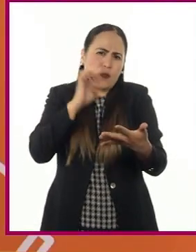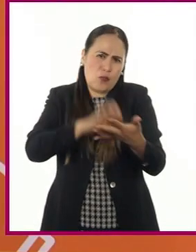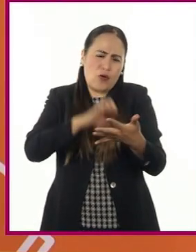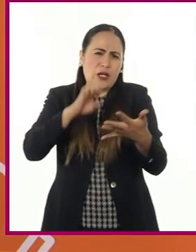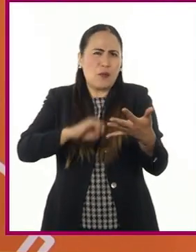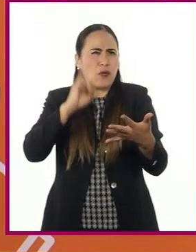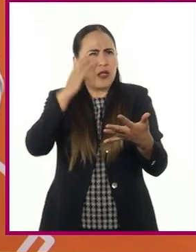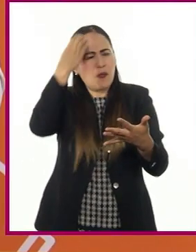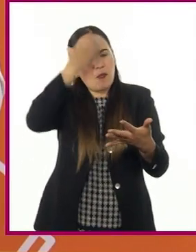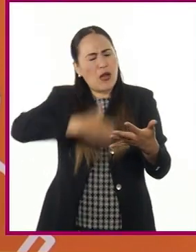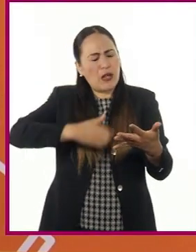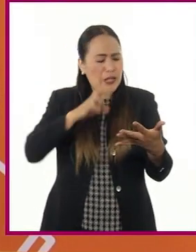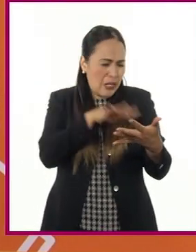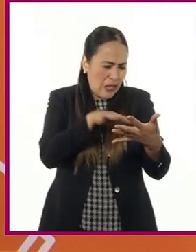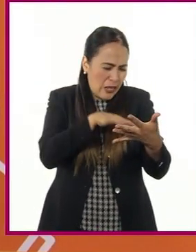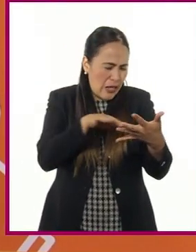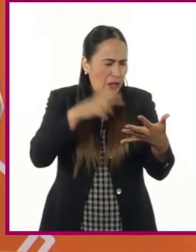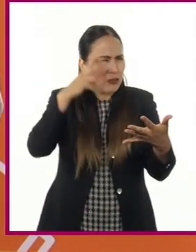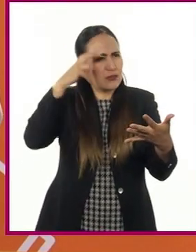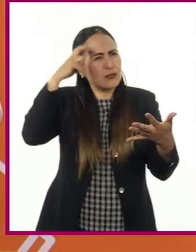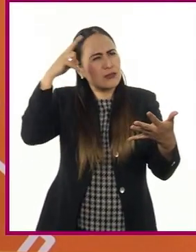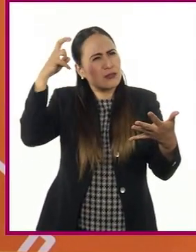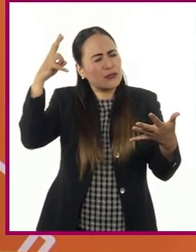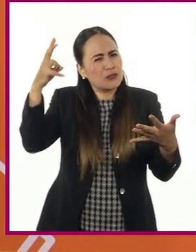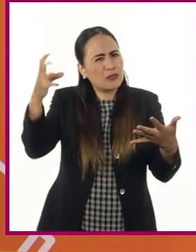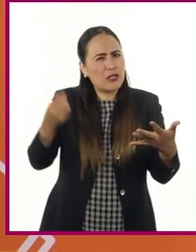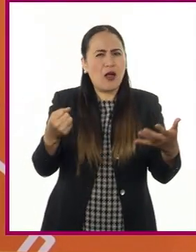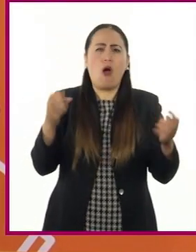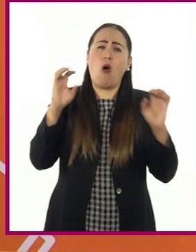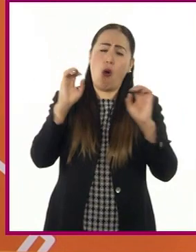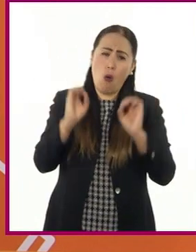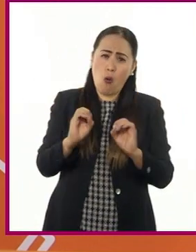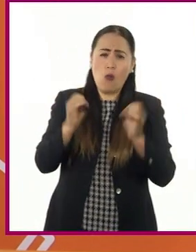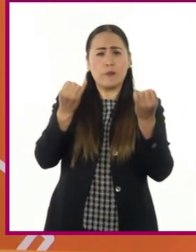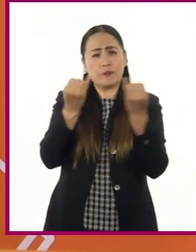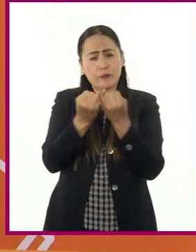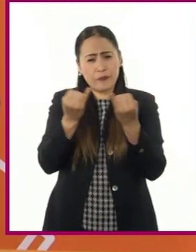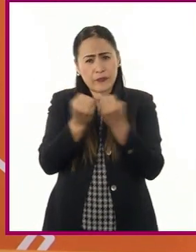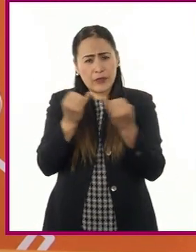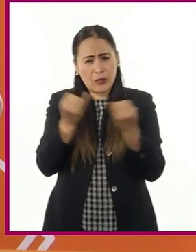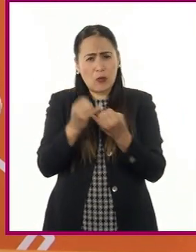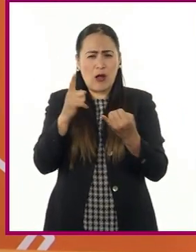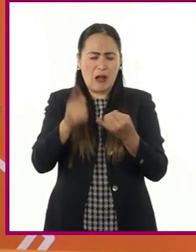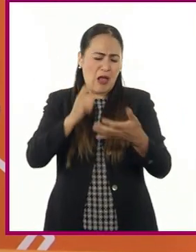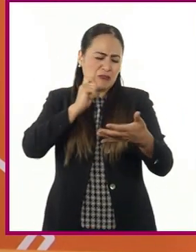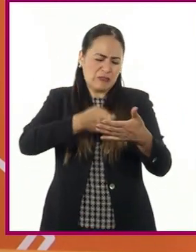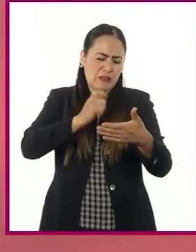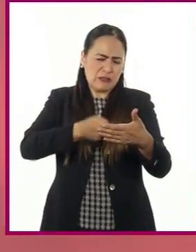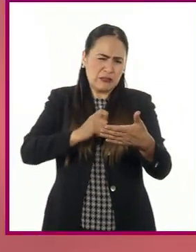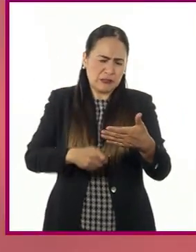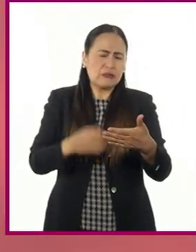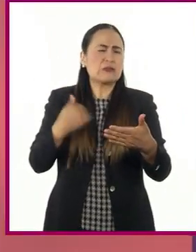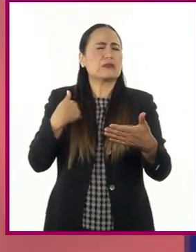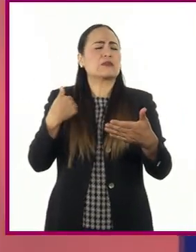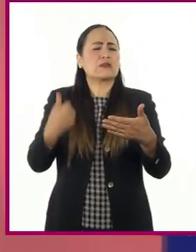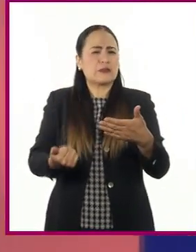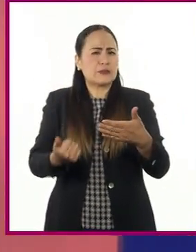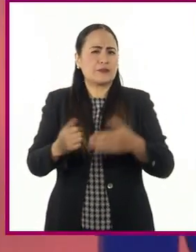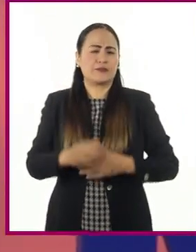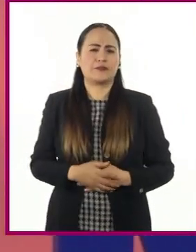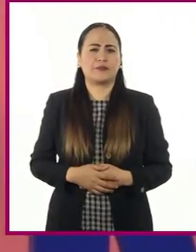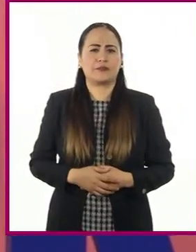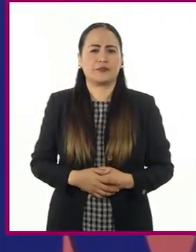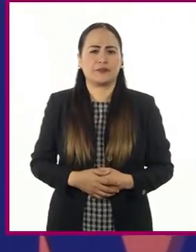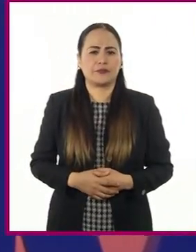imágenes que se crean con esas expresiones, como por la posibilidad de ser interpretadas.